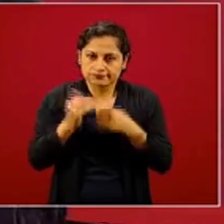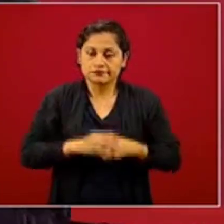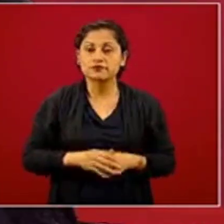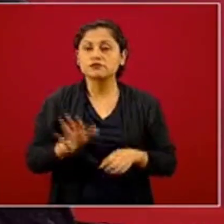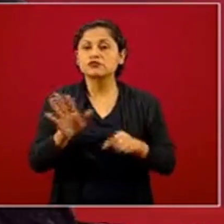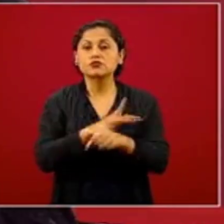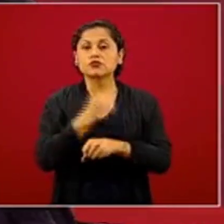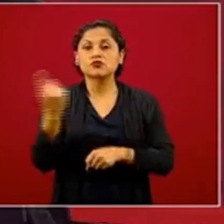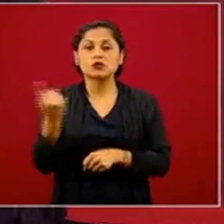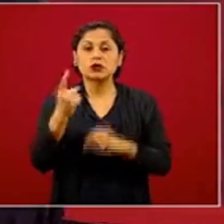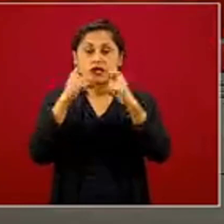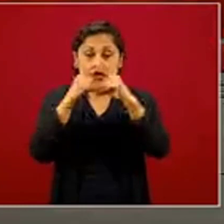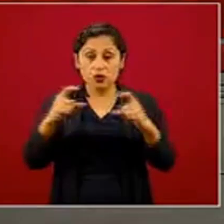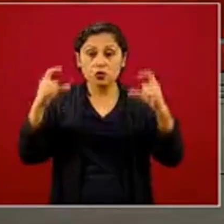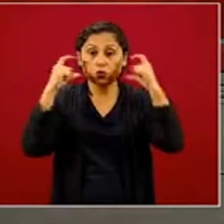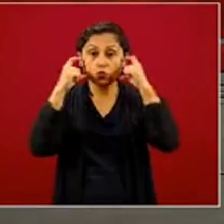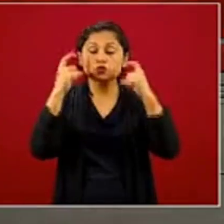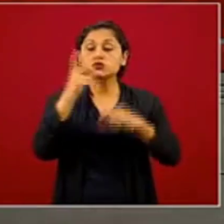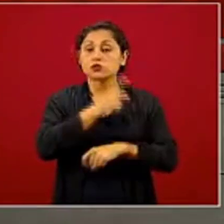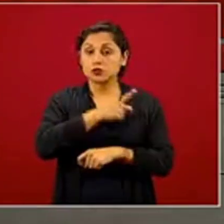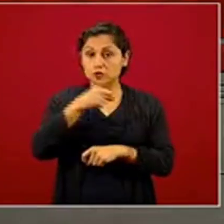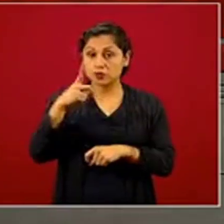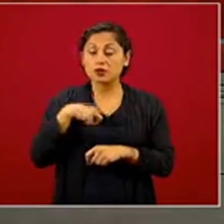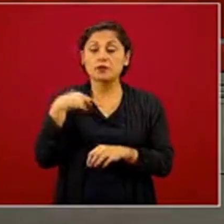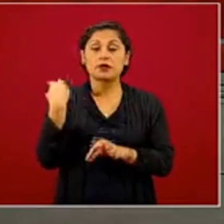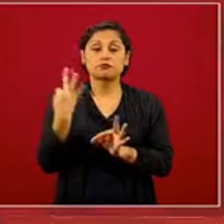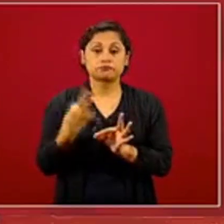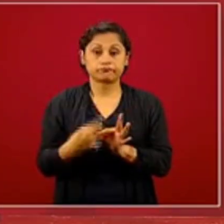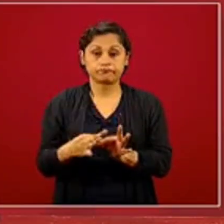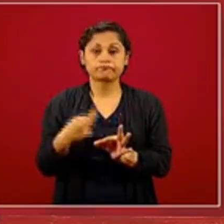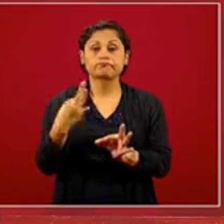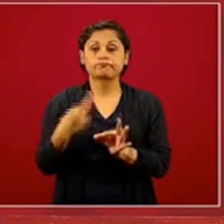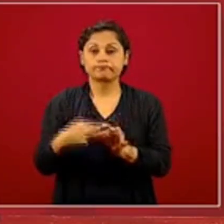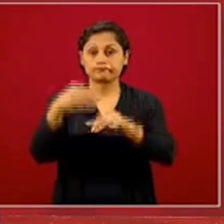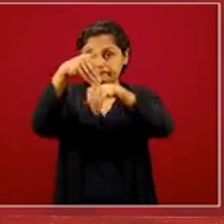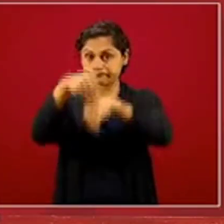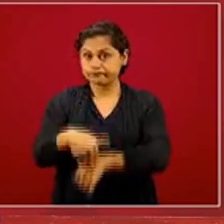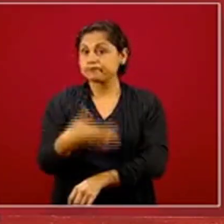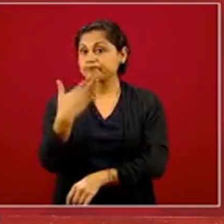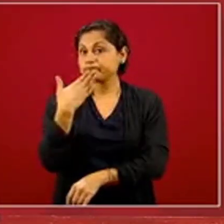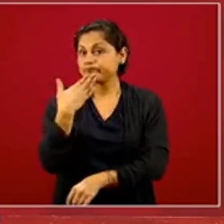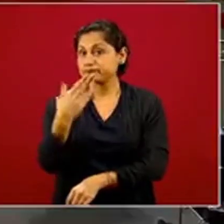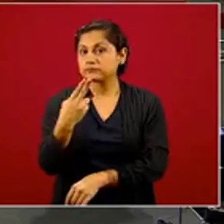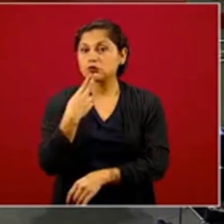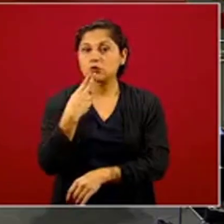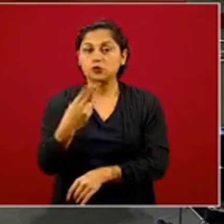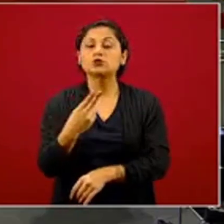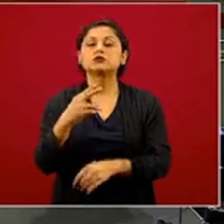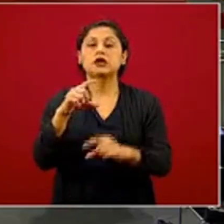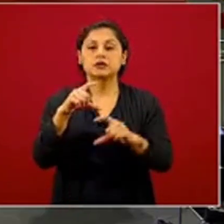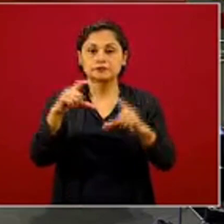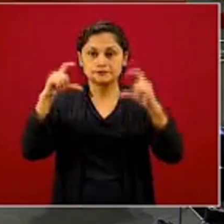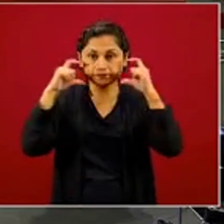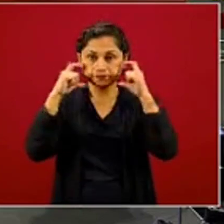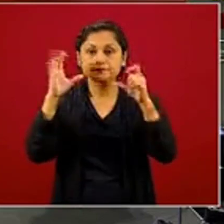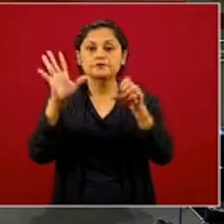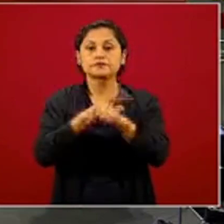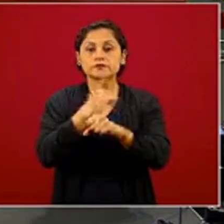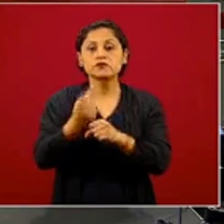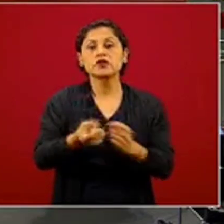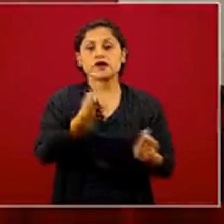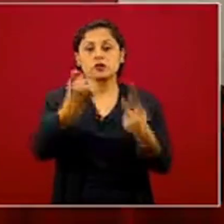constancia, disciplina, tenerlo todo el tiempo, y requiere que las personas que pudieran ser presintomáticas o